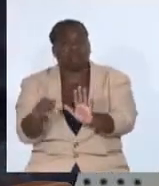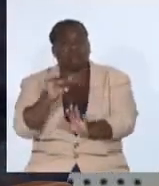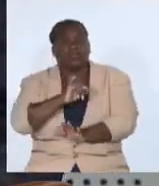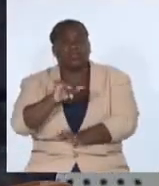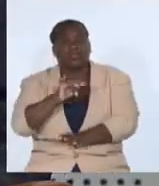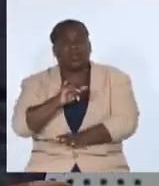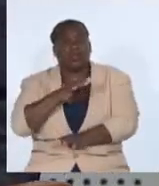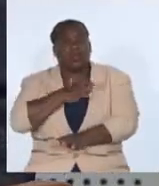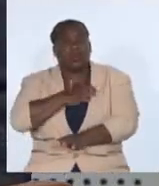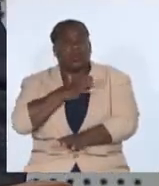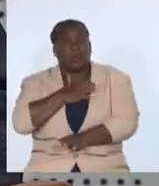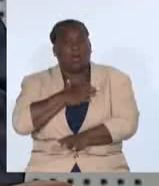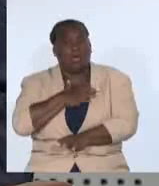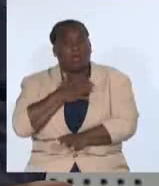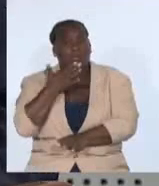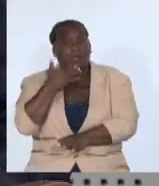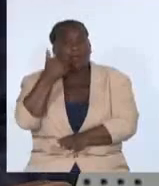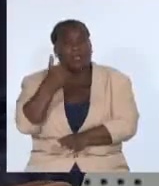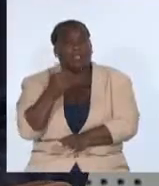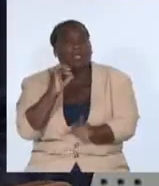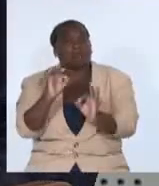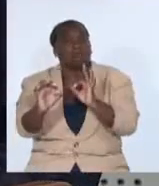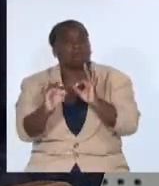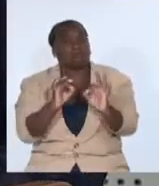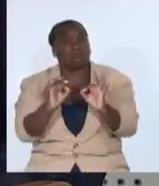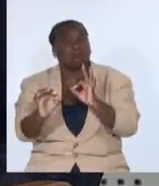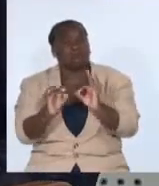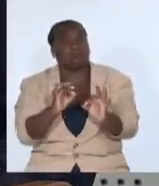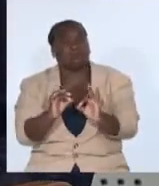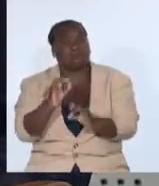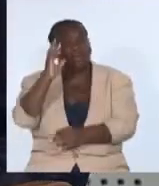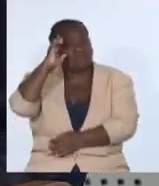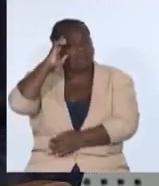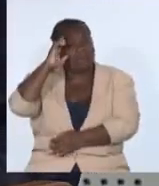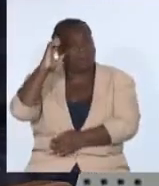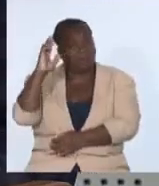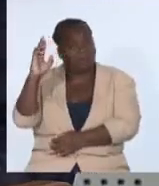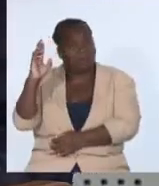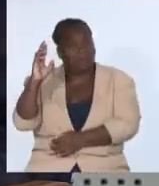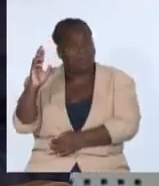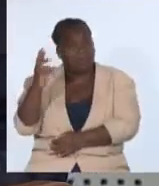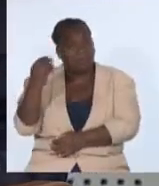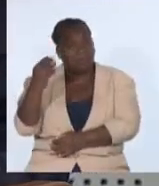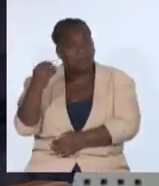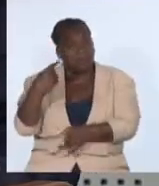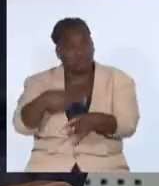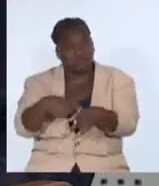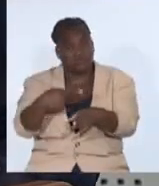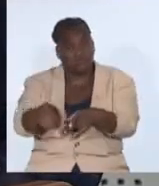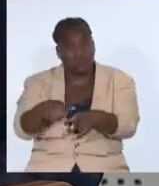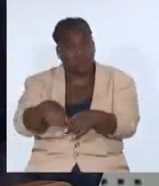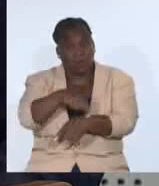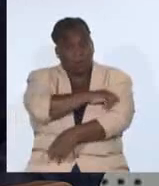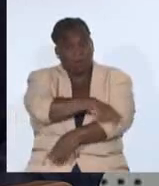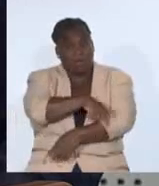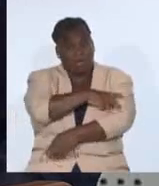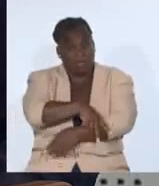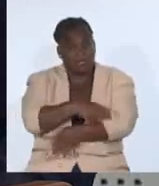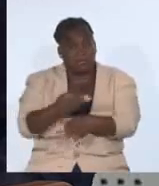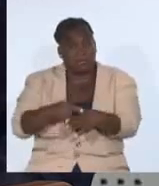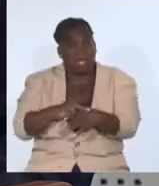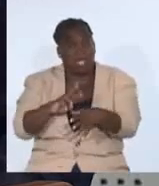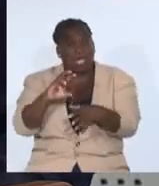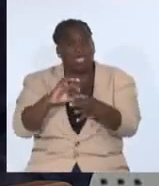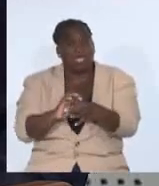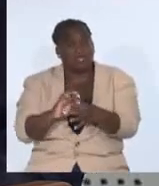en busca de Caridad o de asistencialismos recordemos que muchas de las singulares naciones que representa el grupo 77